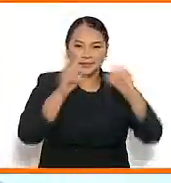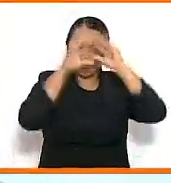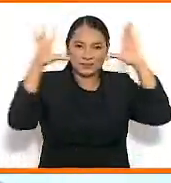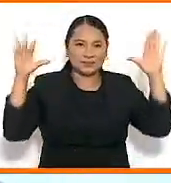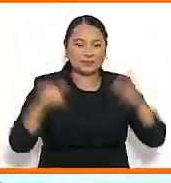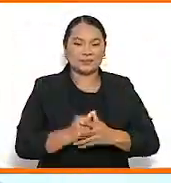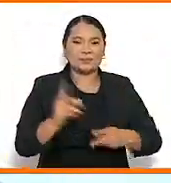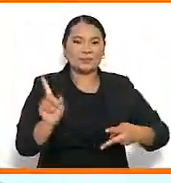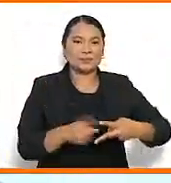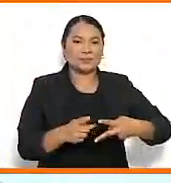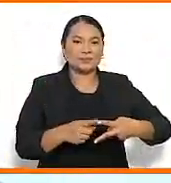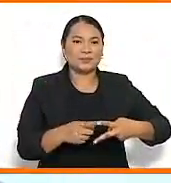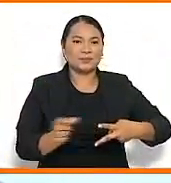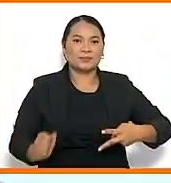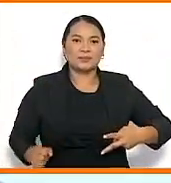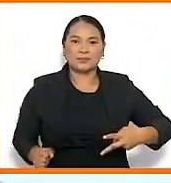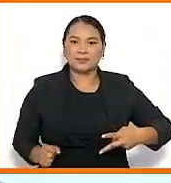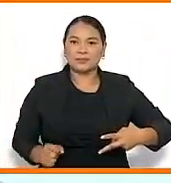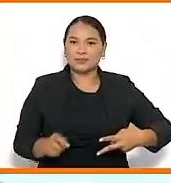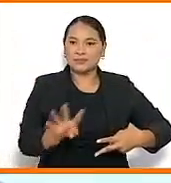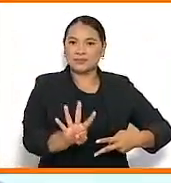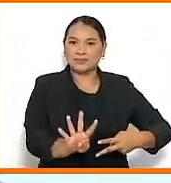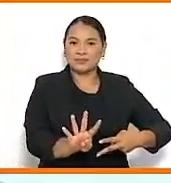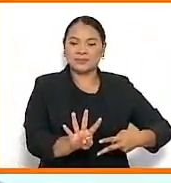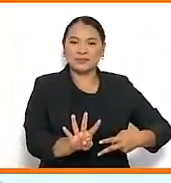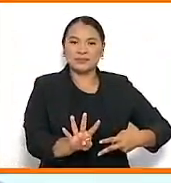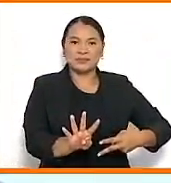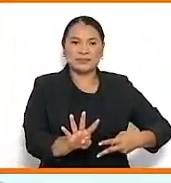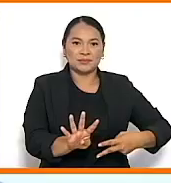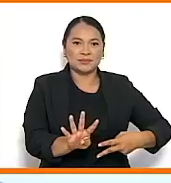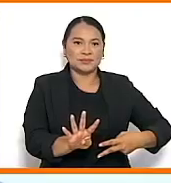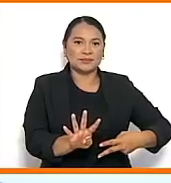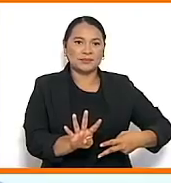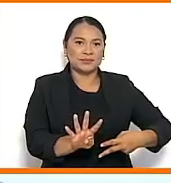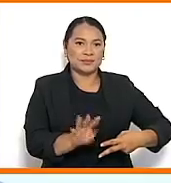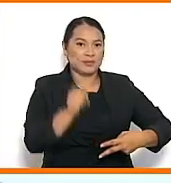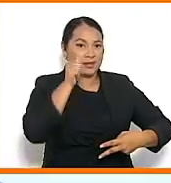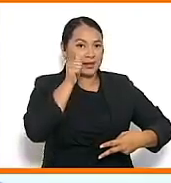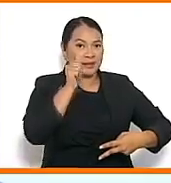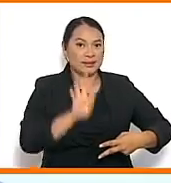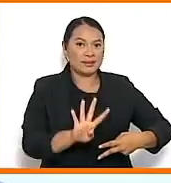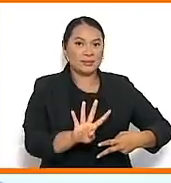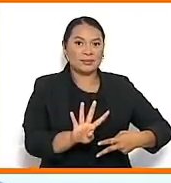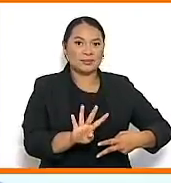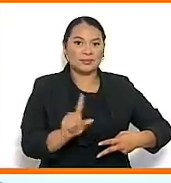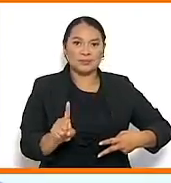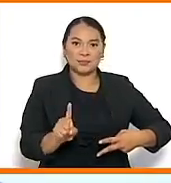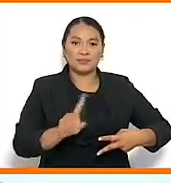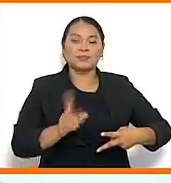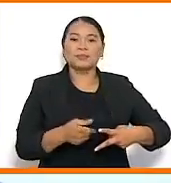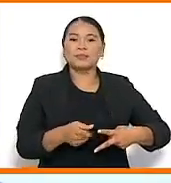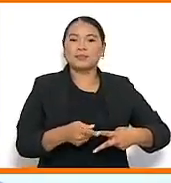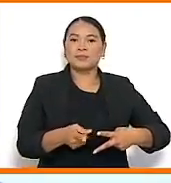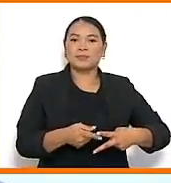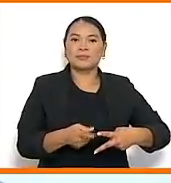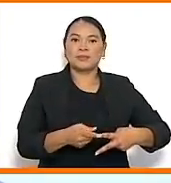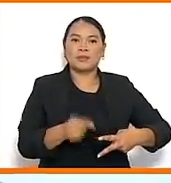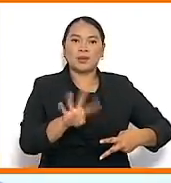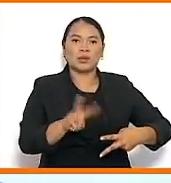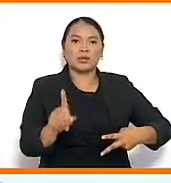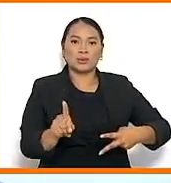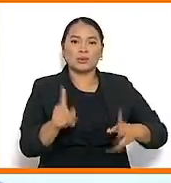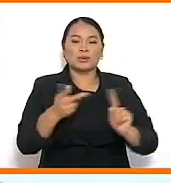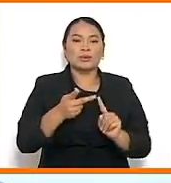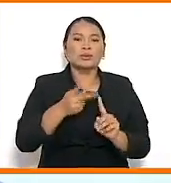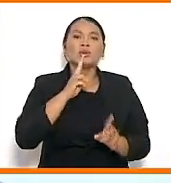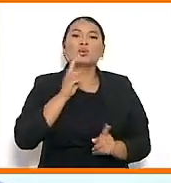primer dígito es el 4. Segundo dígito ganador, atentos. El 1, primer número ganador